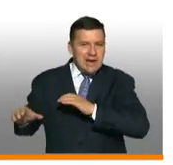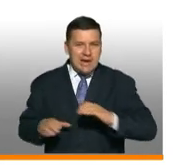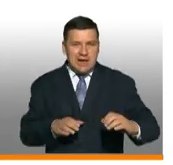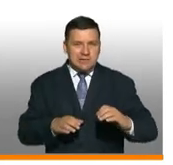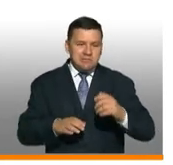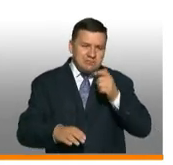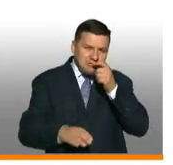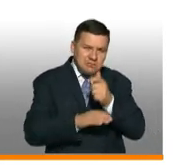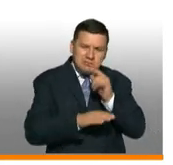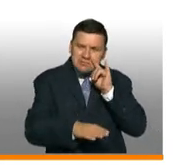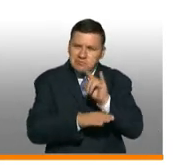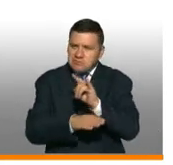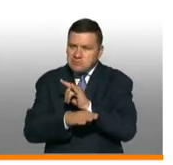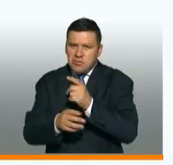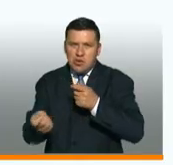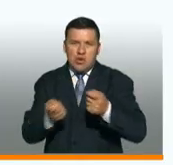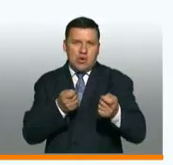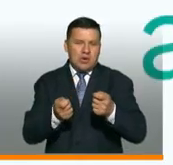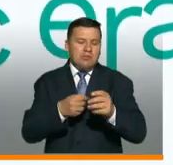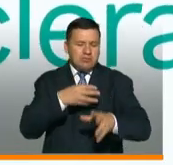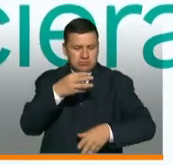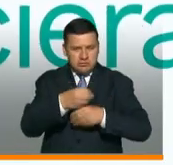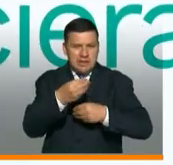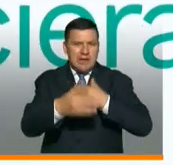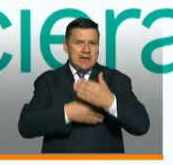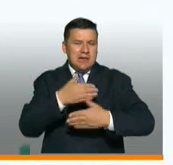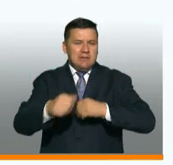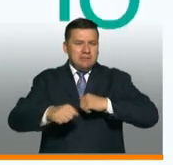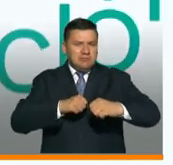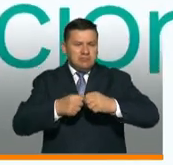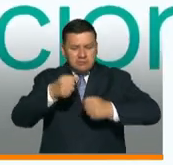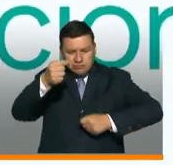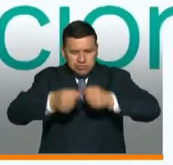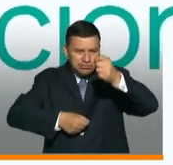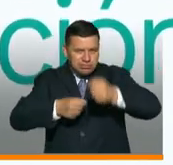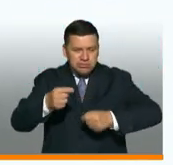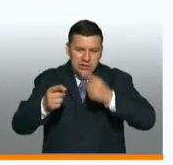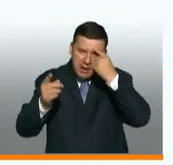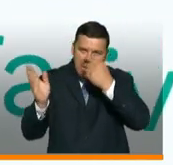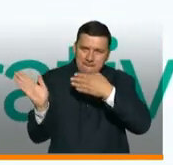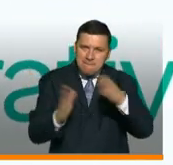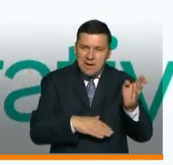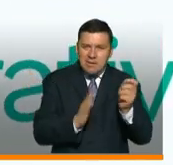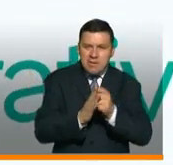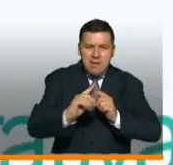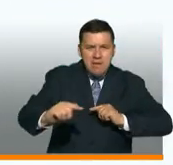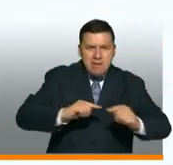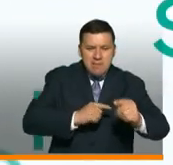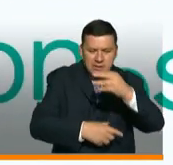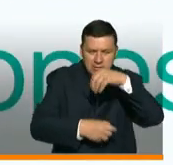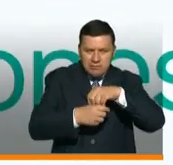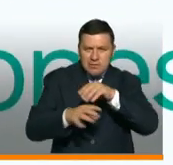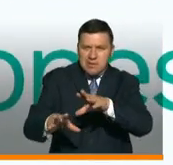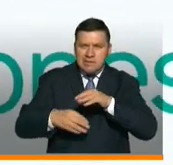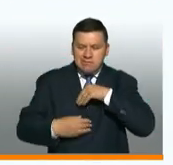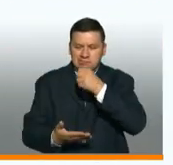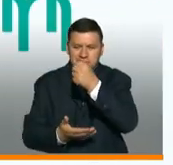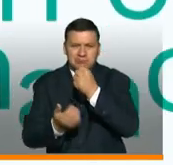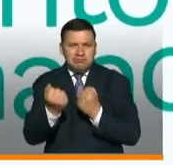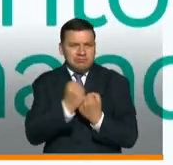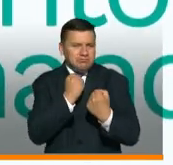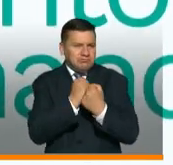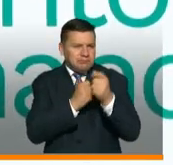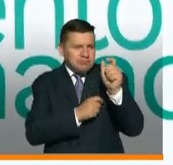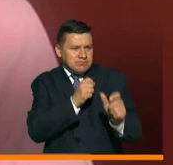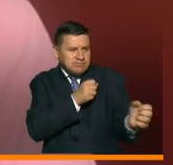de inspección, vigilancia y control, además de realizar la gestión financiera, de planeación, administrativa, de adquisiciones y de